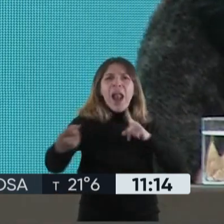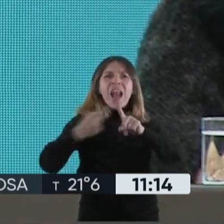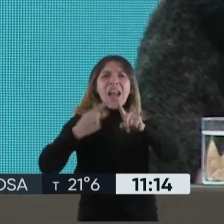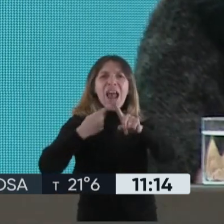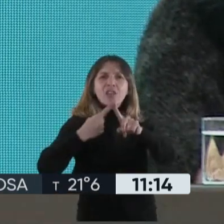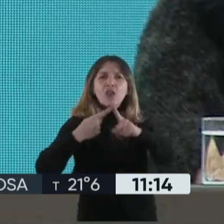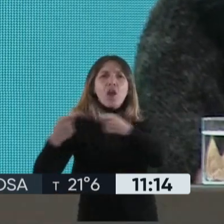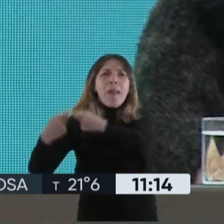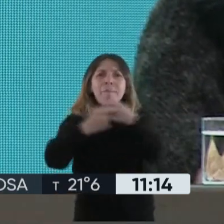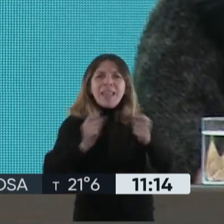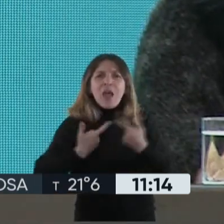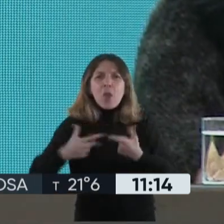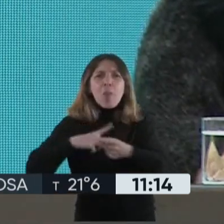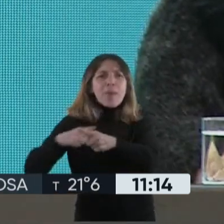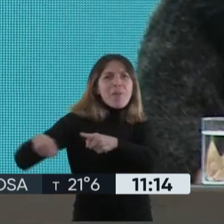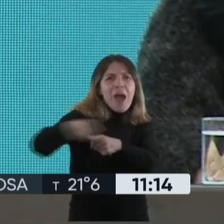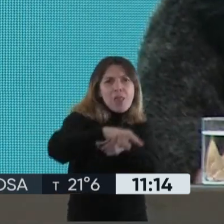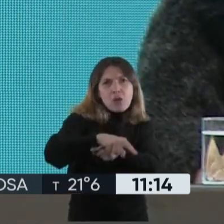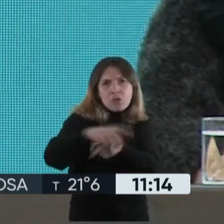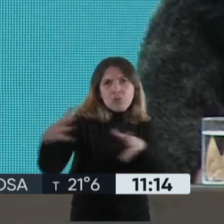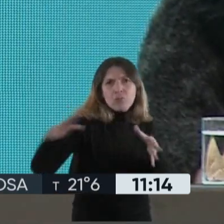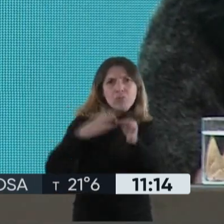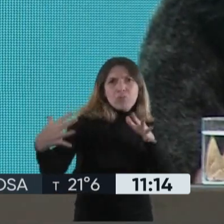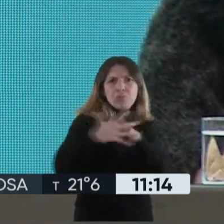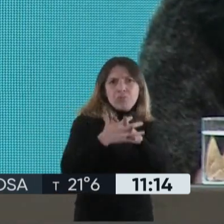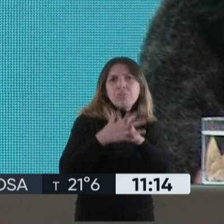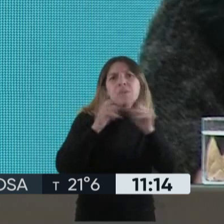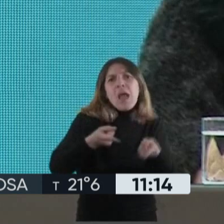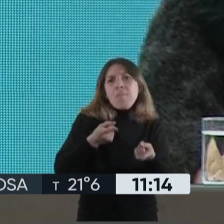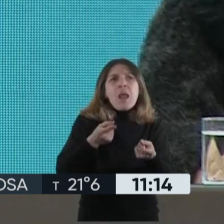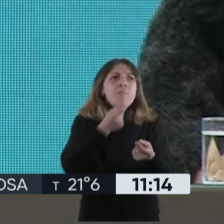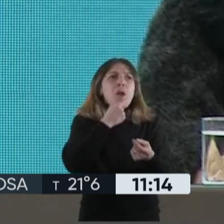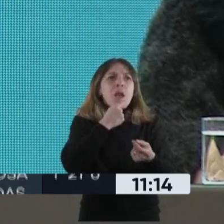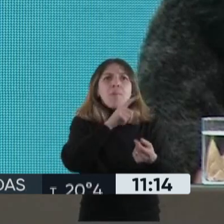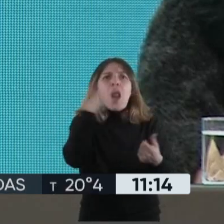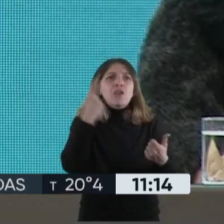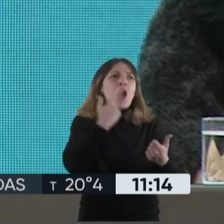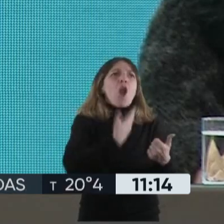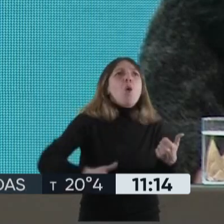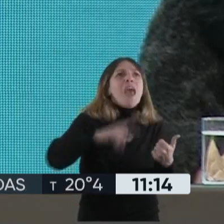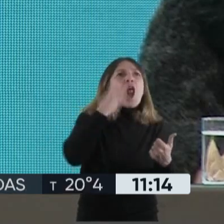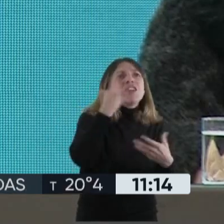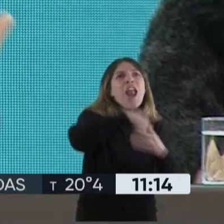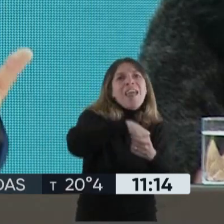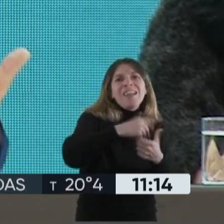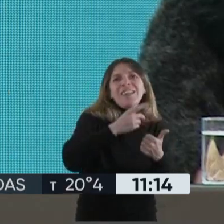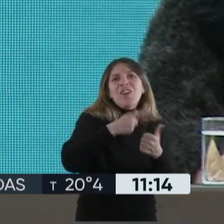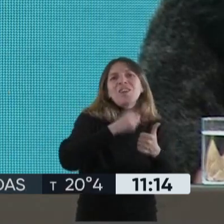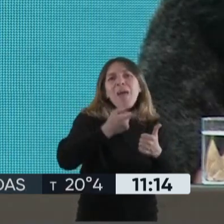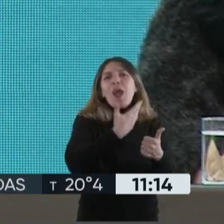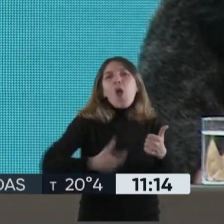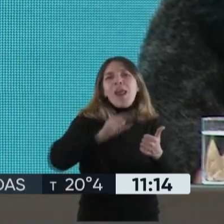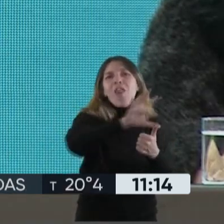el sector privado, el Estado Nacional en cualquiera de sus representaciones, sean el gobierno nacional, los